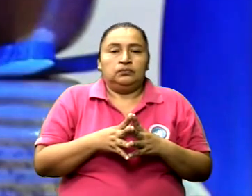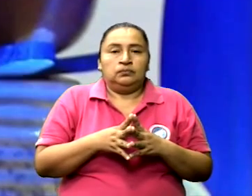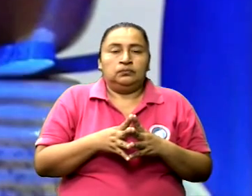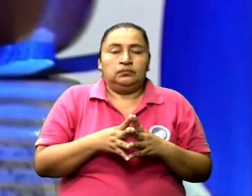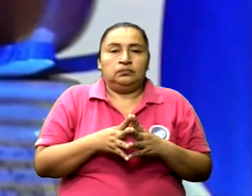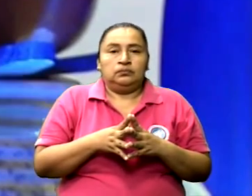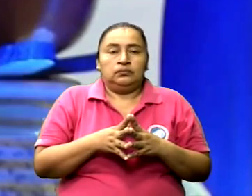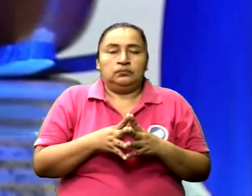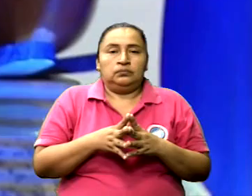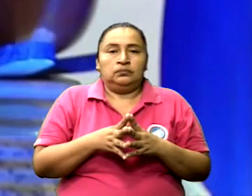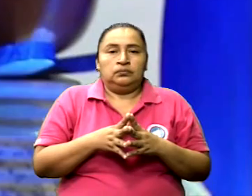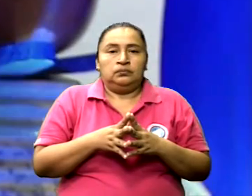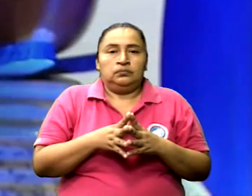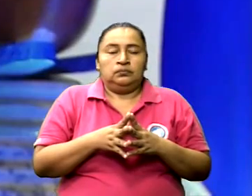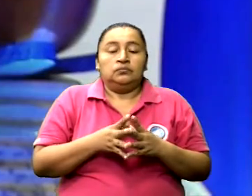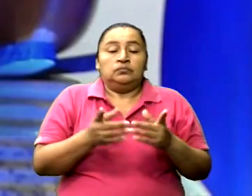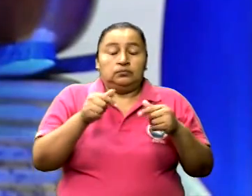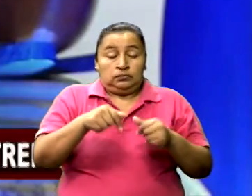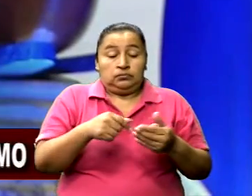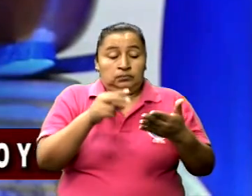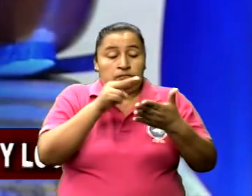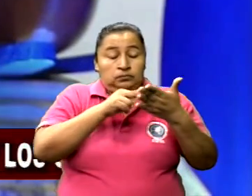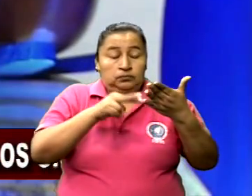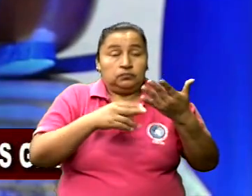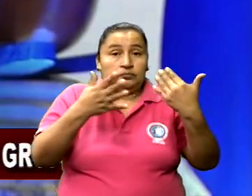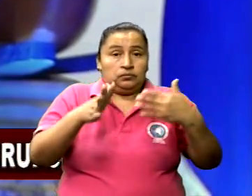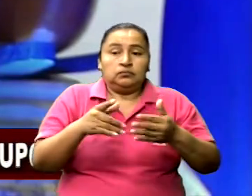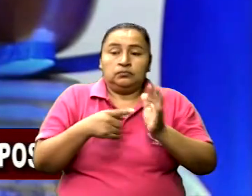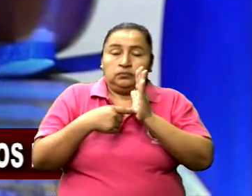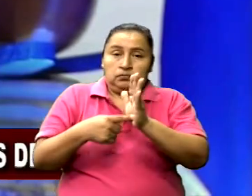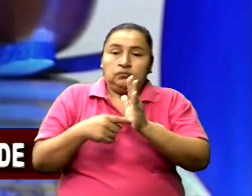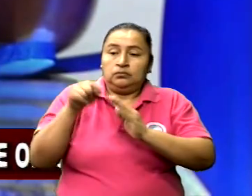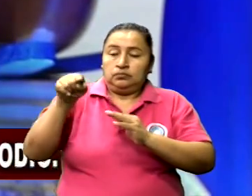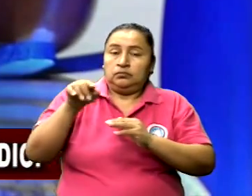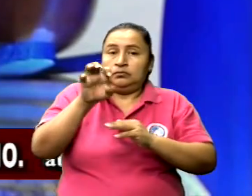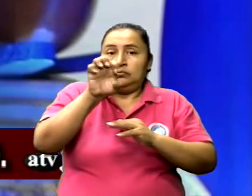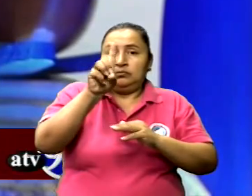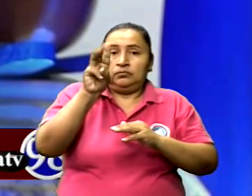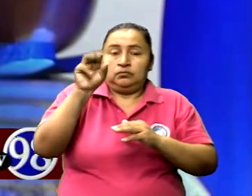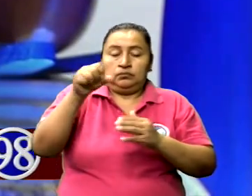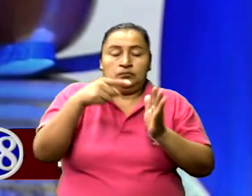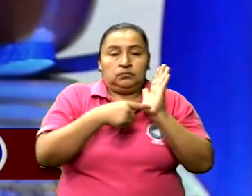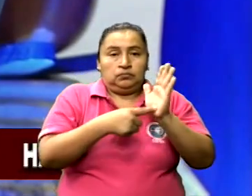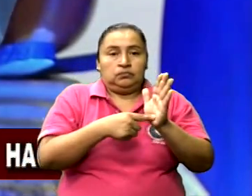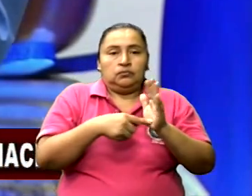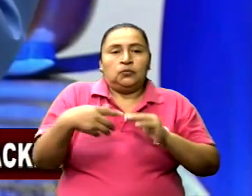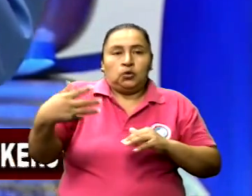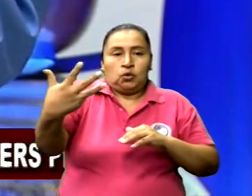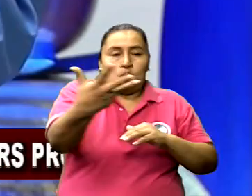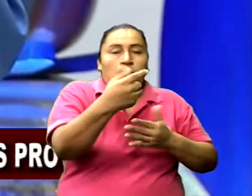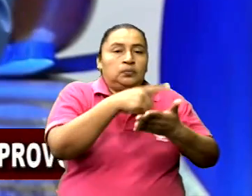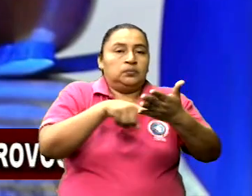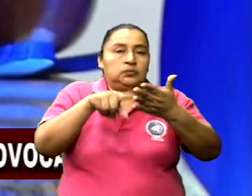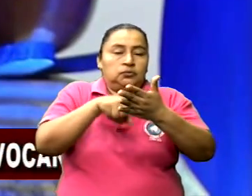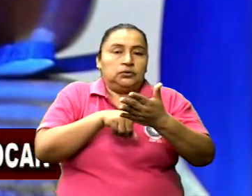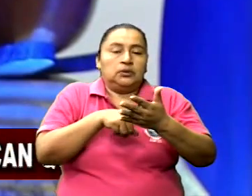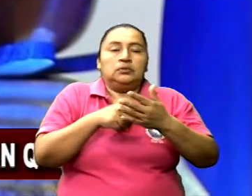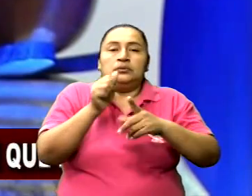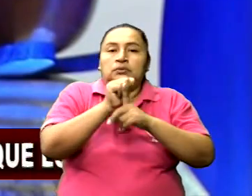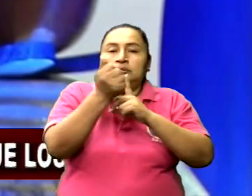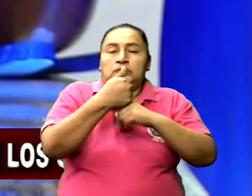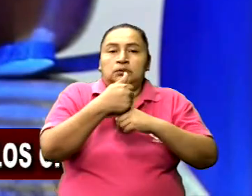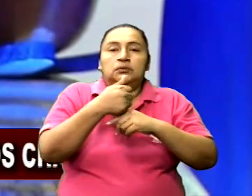esta resolución que ha presentado el compañero Edwin la sometemos a la votación de la